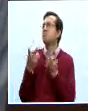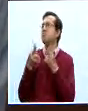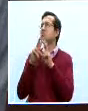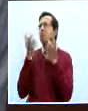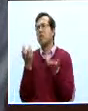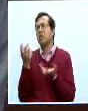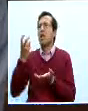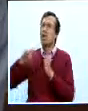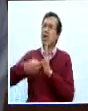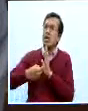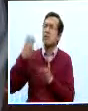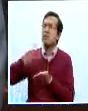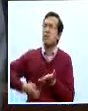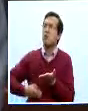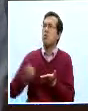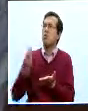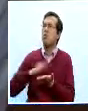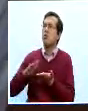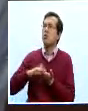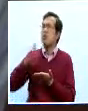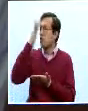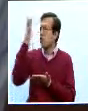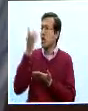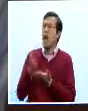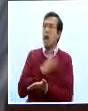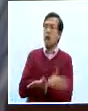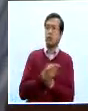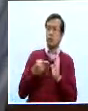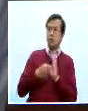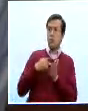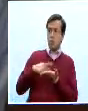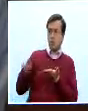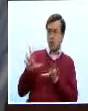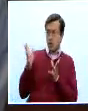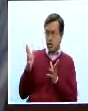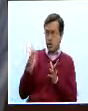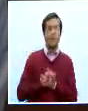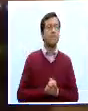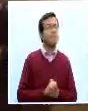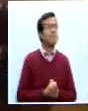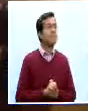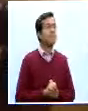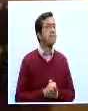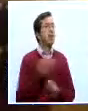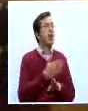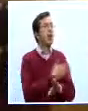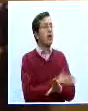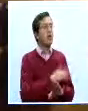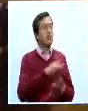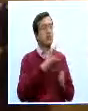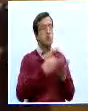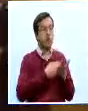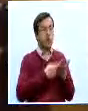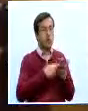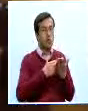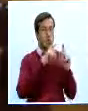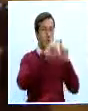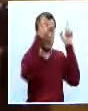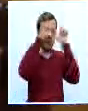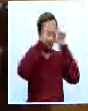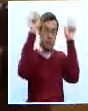multas y recargos tributarios de esos impuestos que no han sido pagados por un segmento de contribuyentes bueno en una reunión tuvimos con el sector productivo